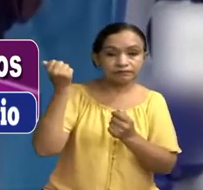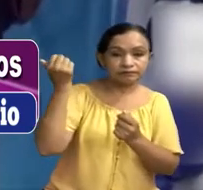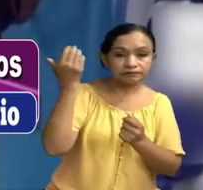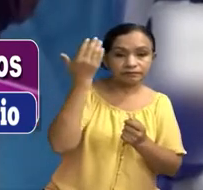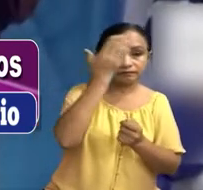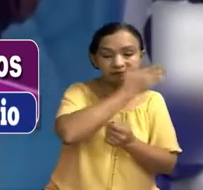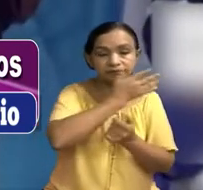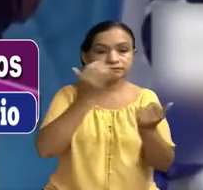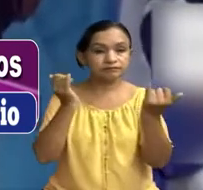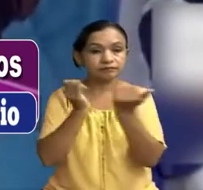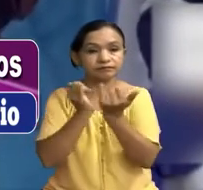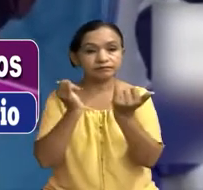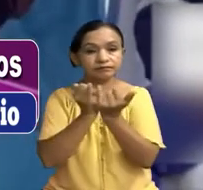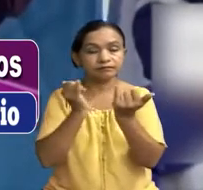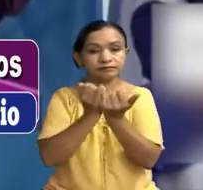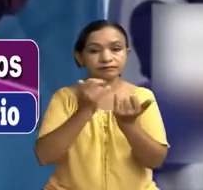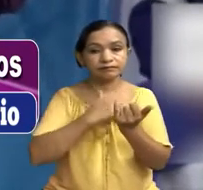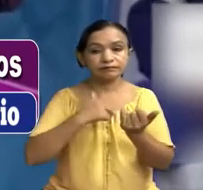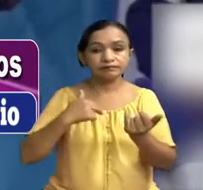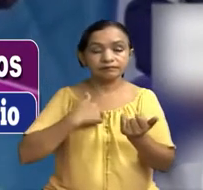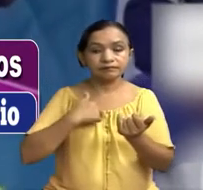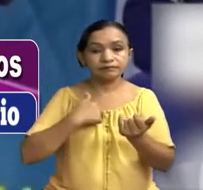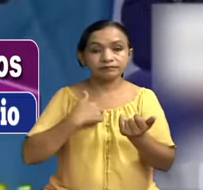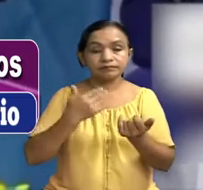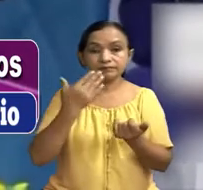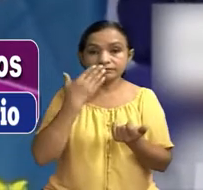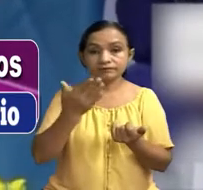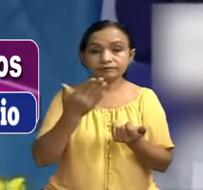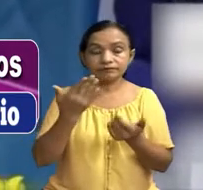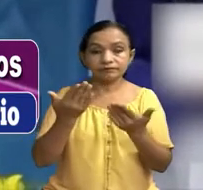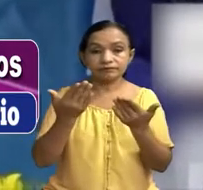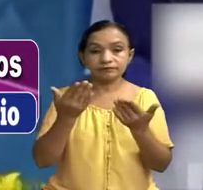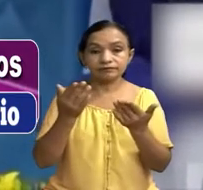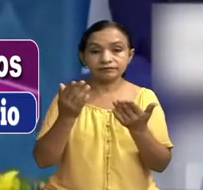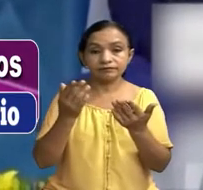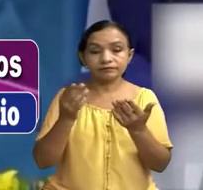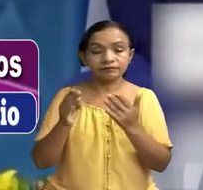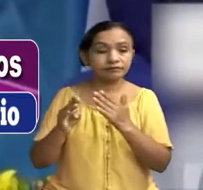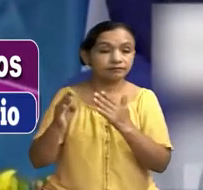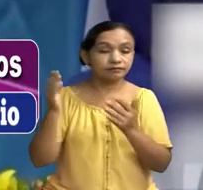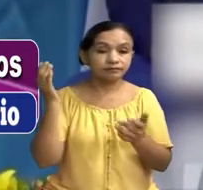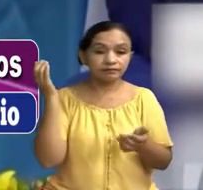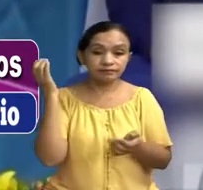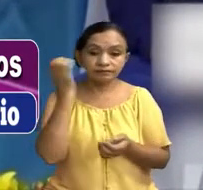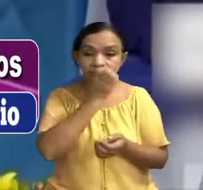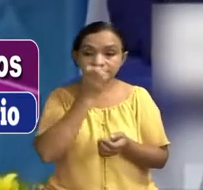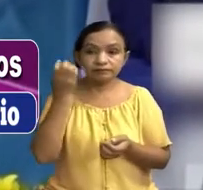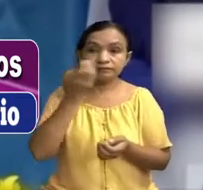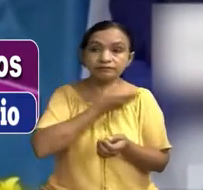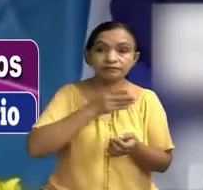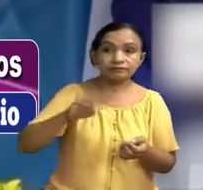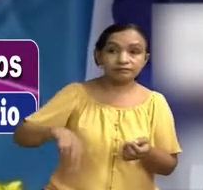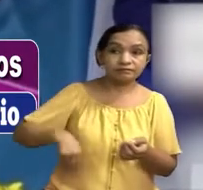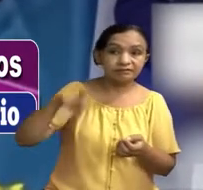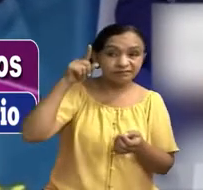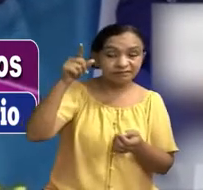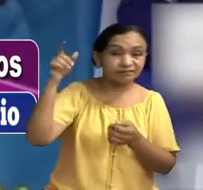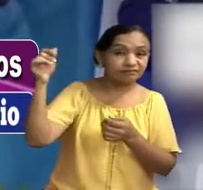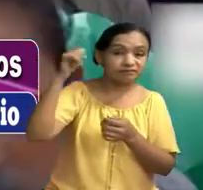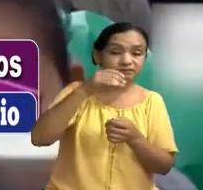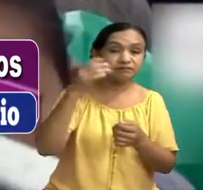Ok, también. Sí, porque nosotros tenemos un alto componente, el colonialismo nos trajo la esclavitud basada en la población